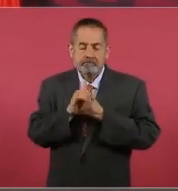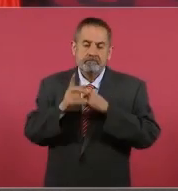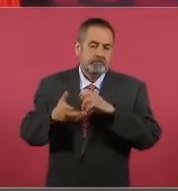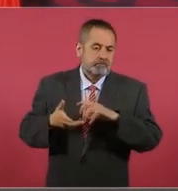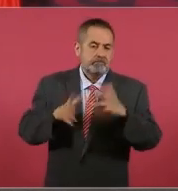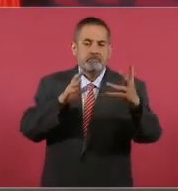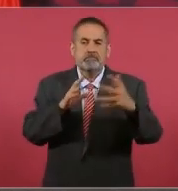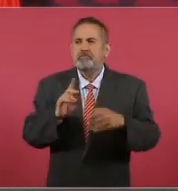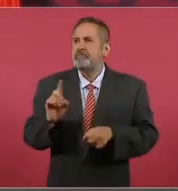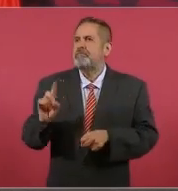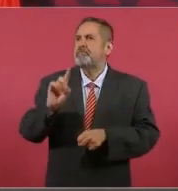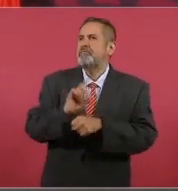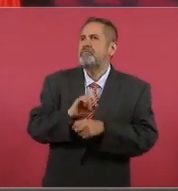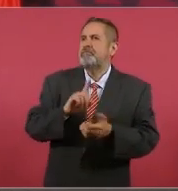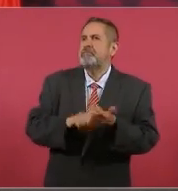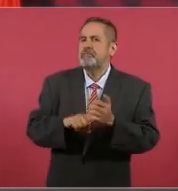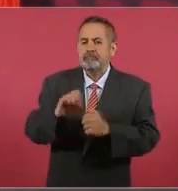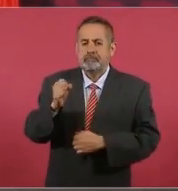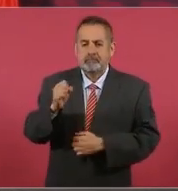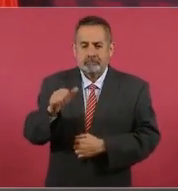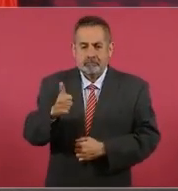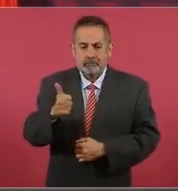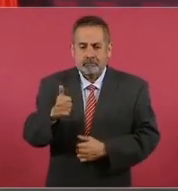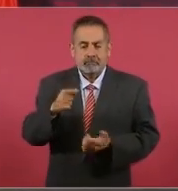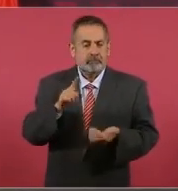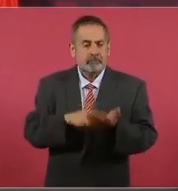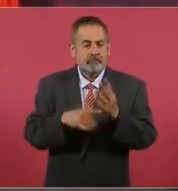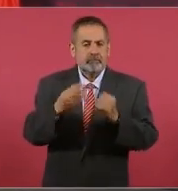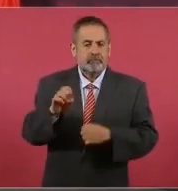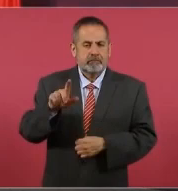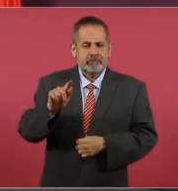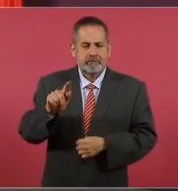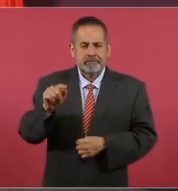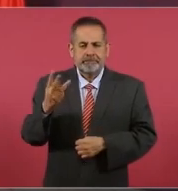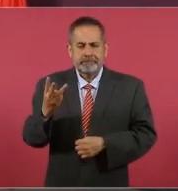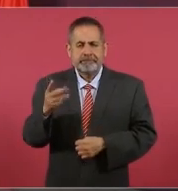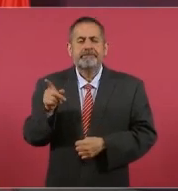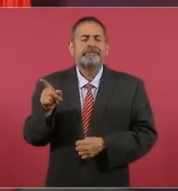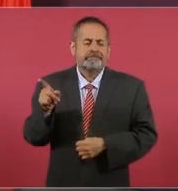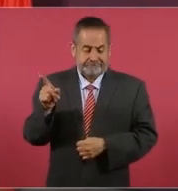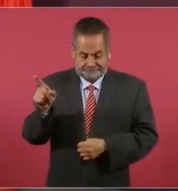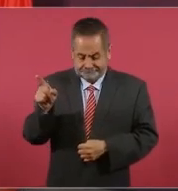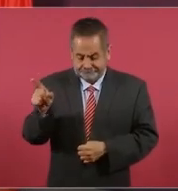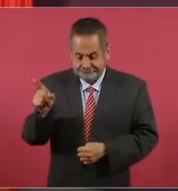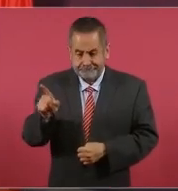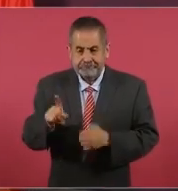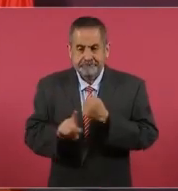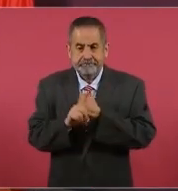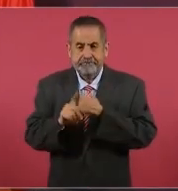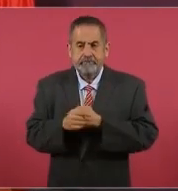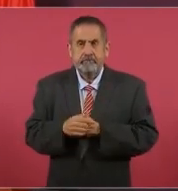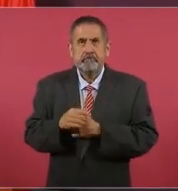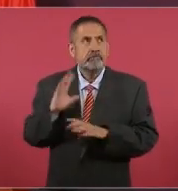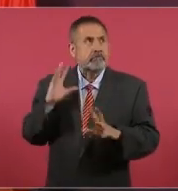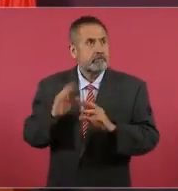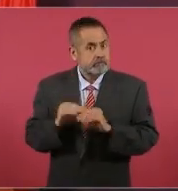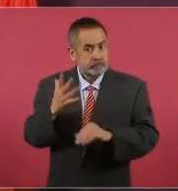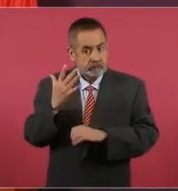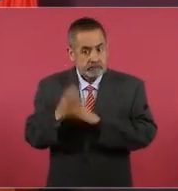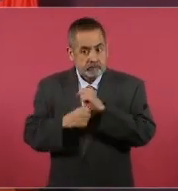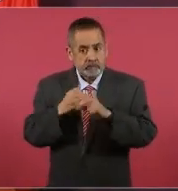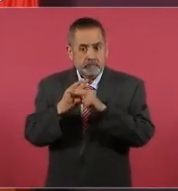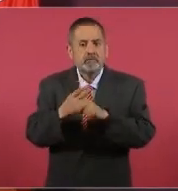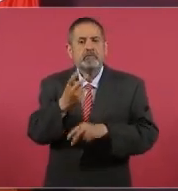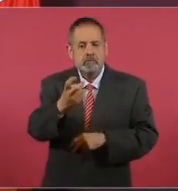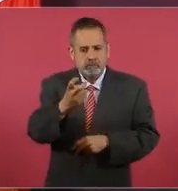El día 11 de septiembre de 1973 se van a cumplir 50 años, por eso